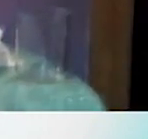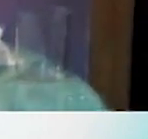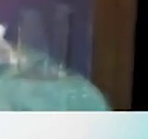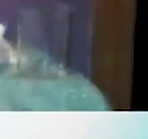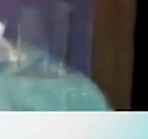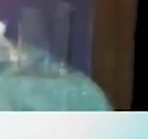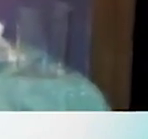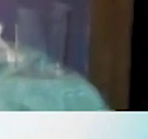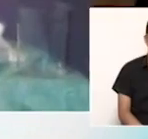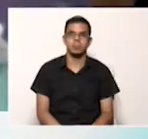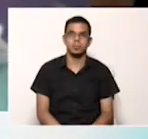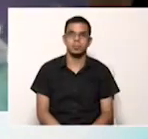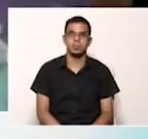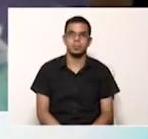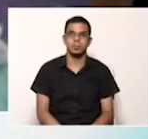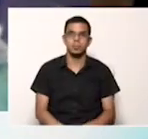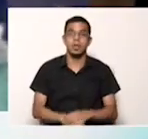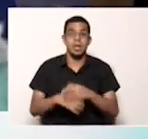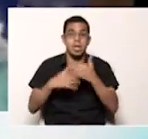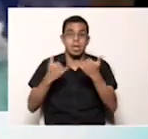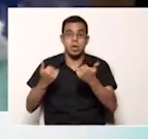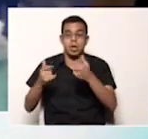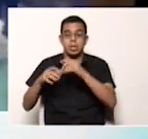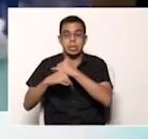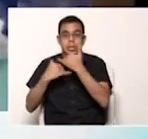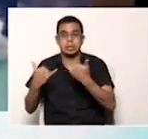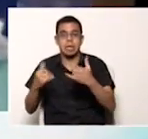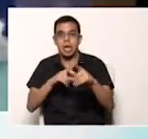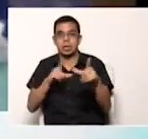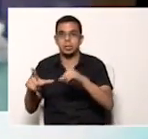Y procedemos a envasar.